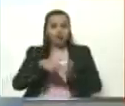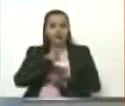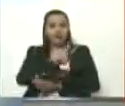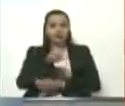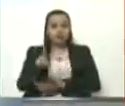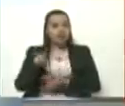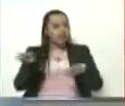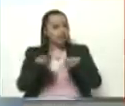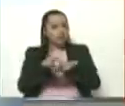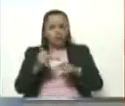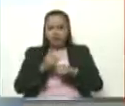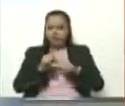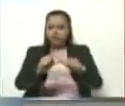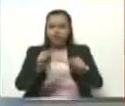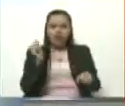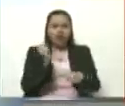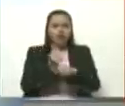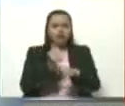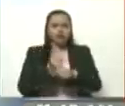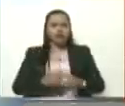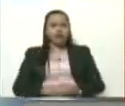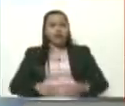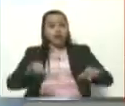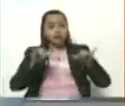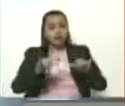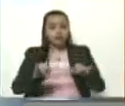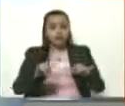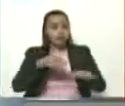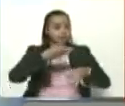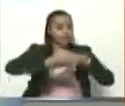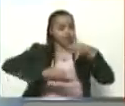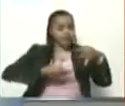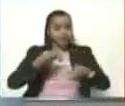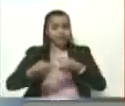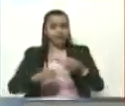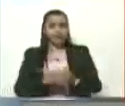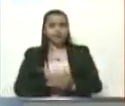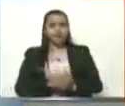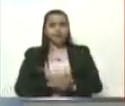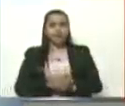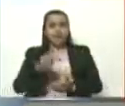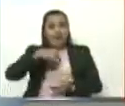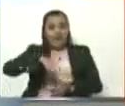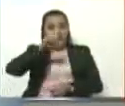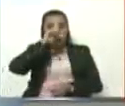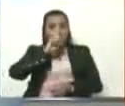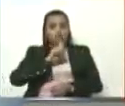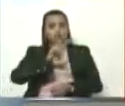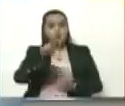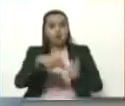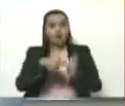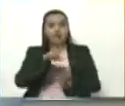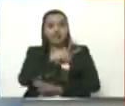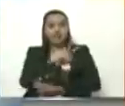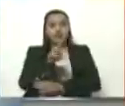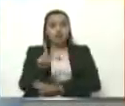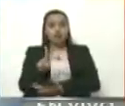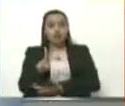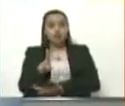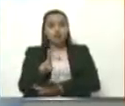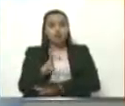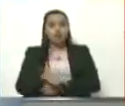en tal sentido quiero destacar que durante lo que va de este año 2021 han ingresado